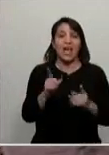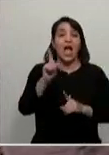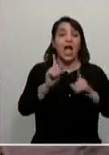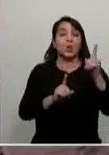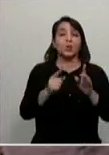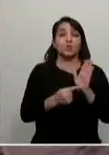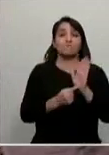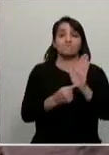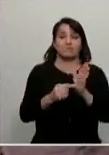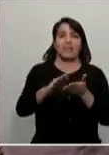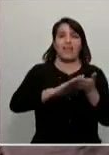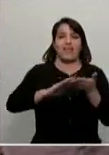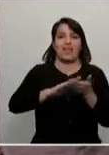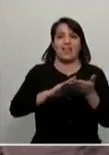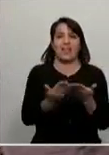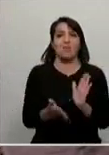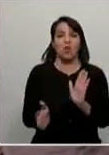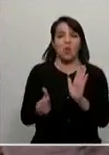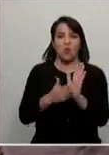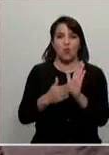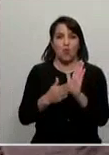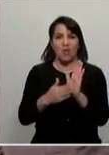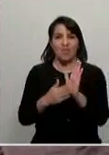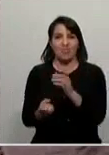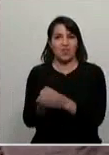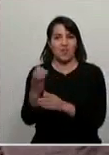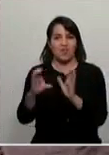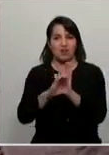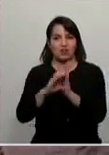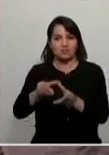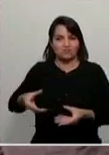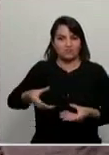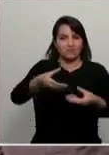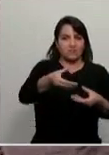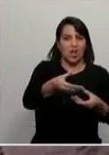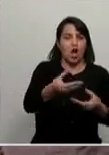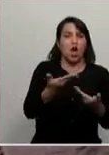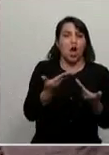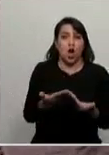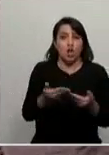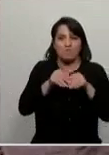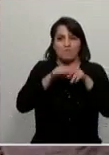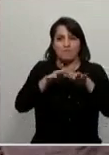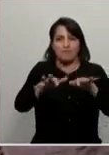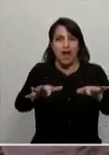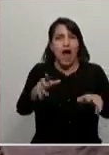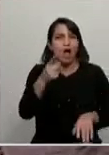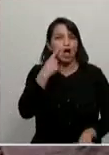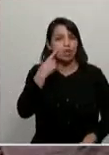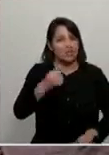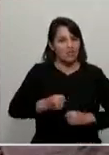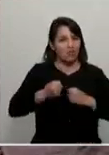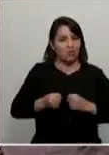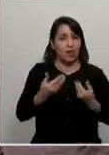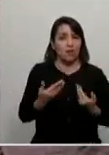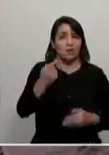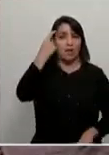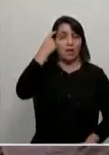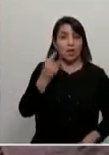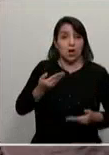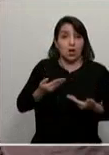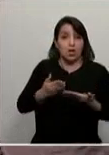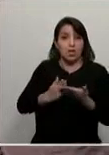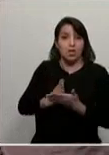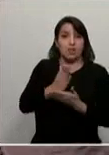normas transitorias van a recibir las propuestas de disposiciones de temporalidad de las primeras cuatro comisiones, es decir,